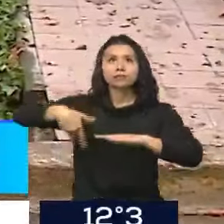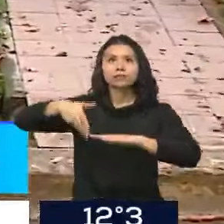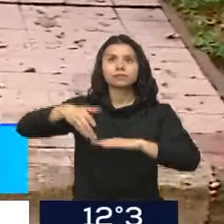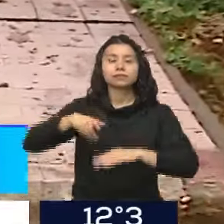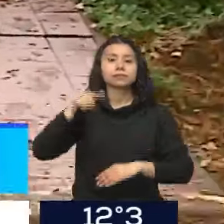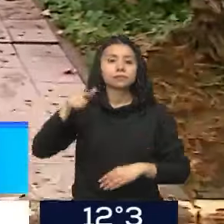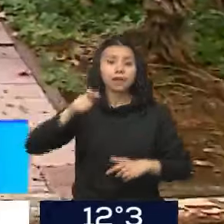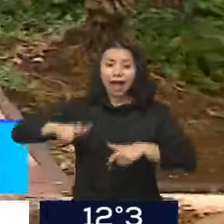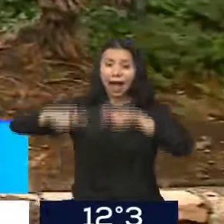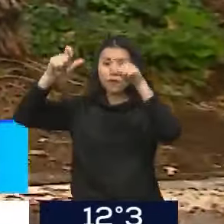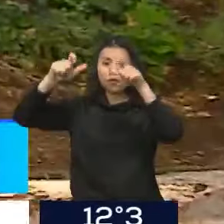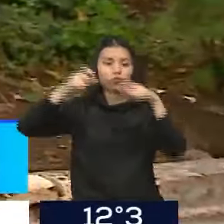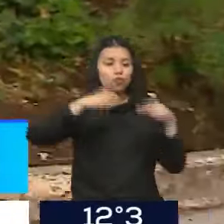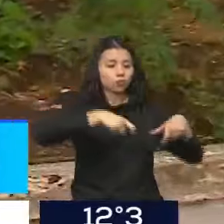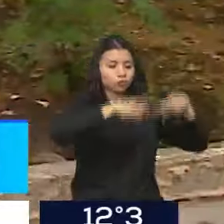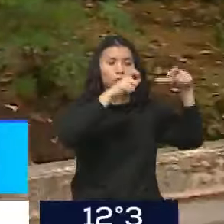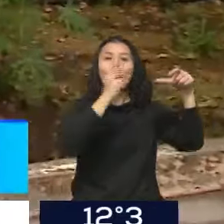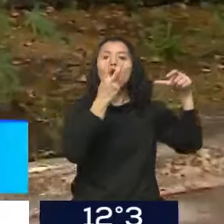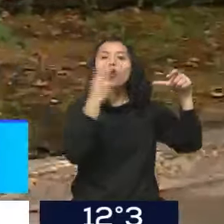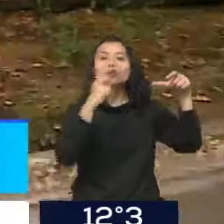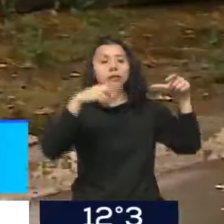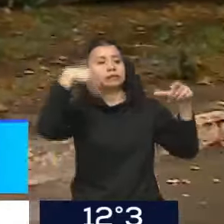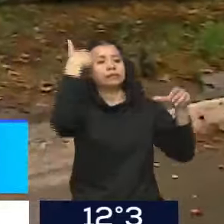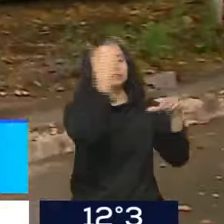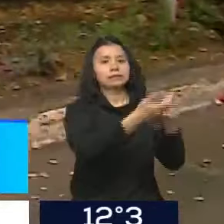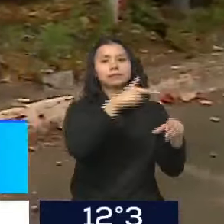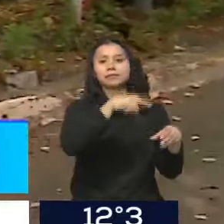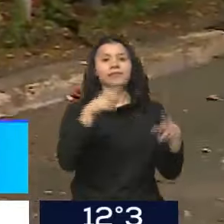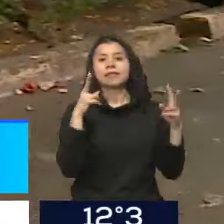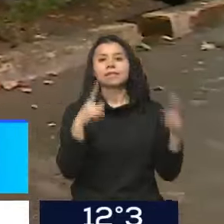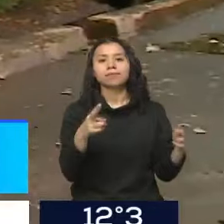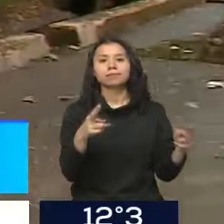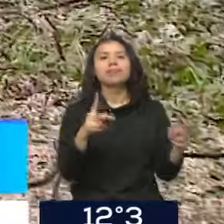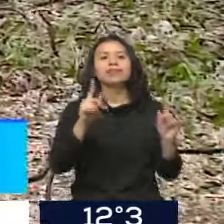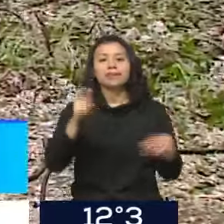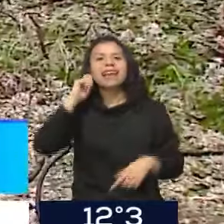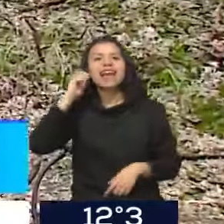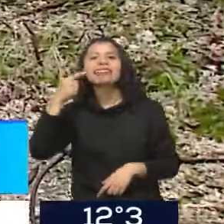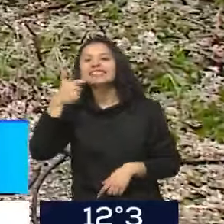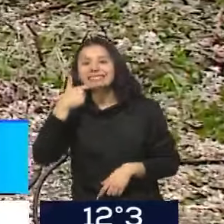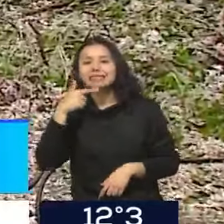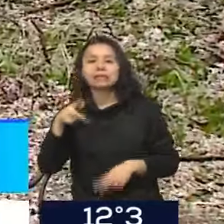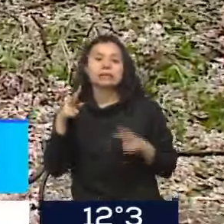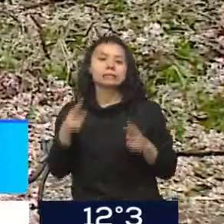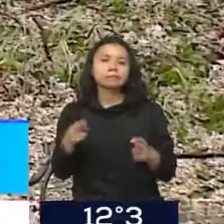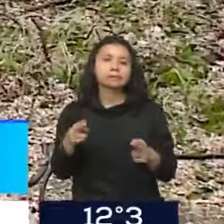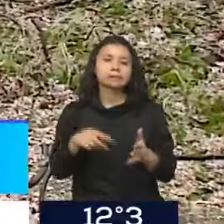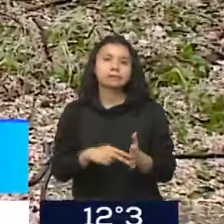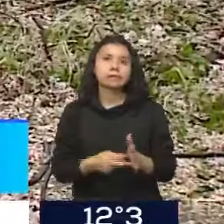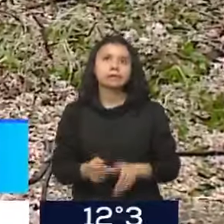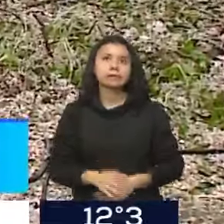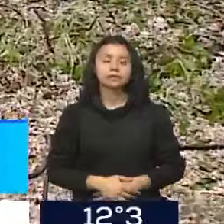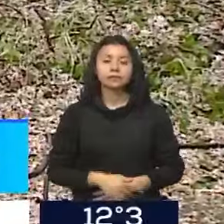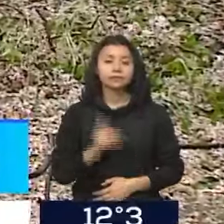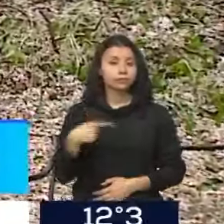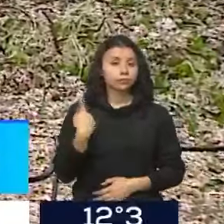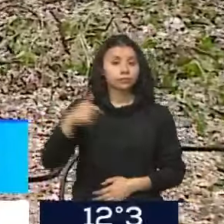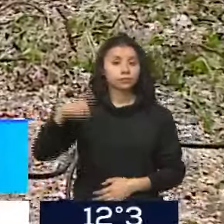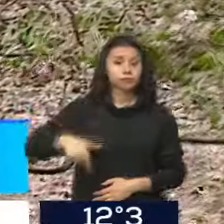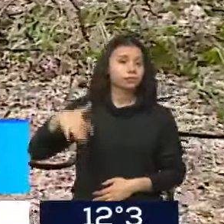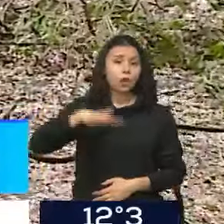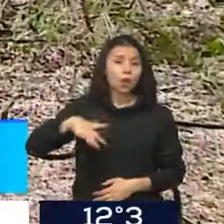luz y fisuró un caño de gas provocando el corte de ambos suministros. Estamos en Jufré y Tucumán, seguimos en la cuarta sección. Son